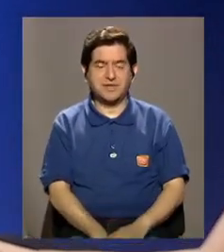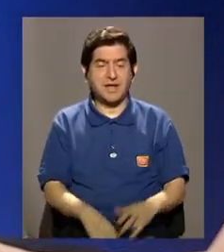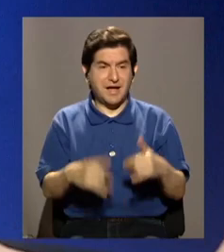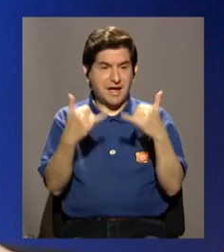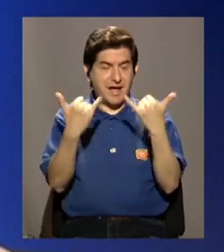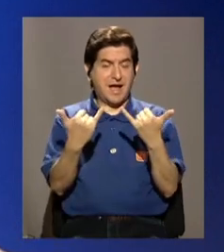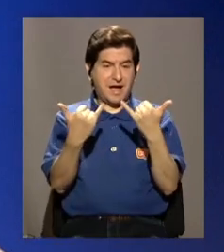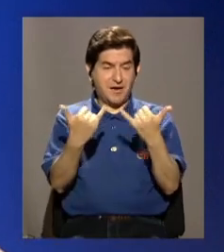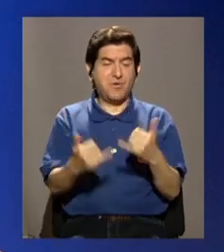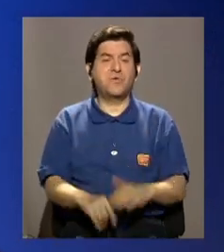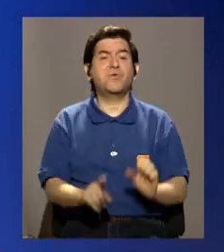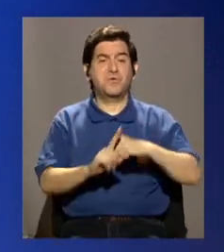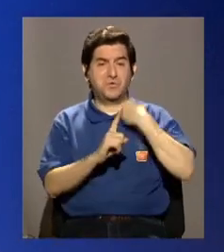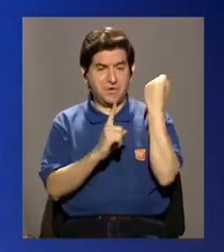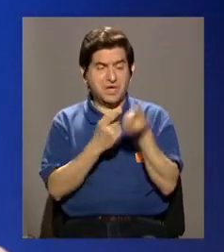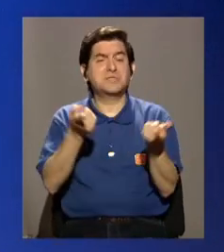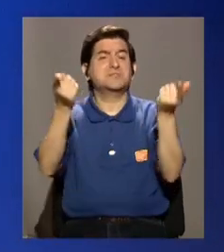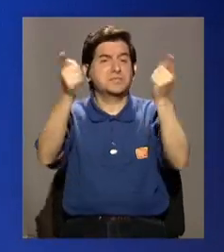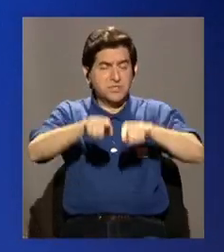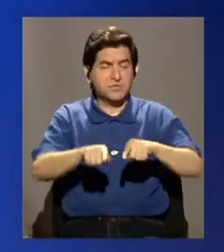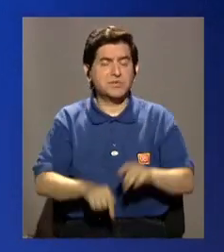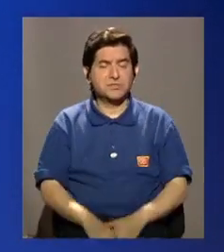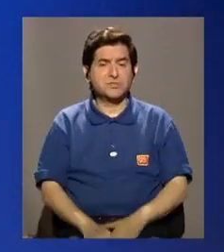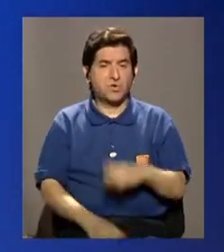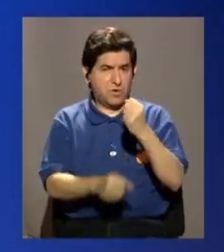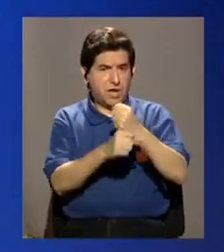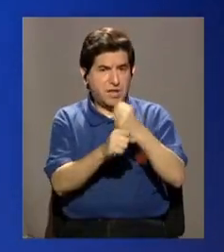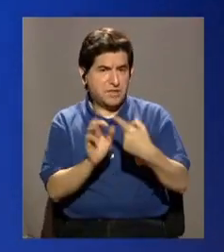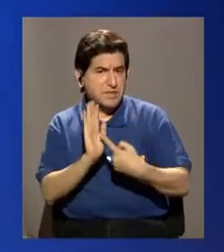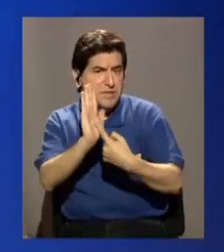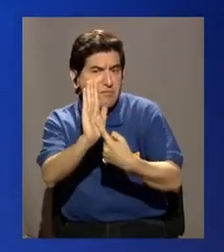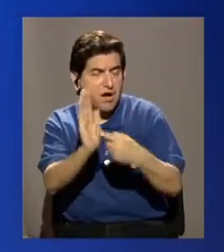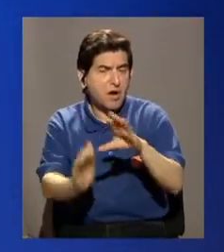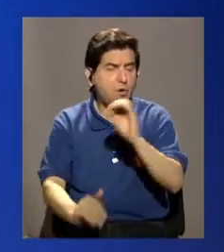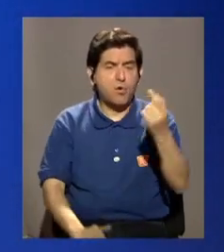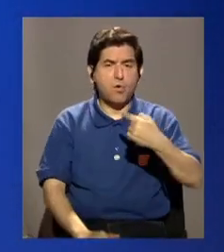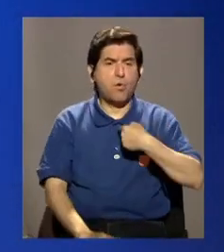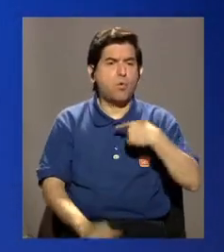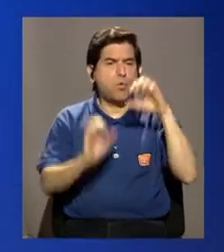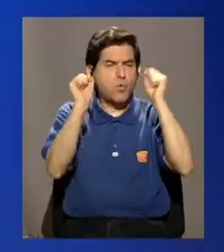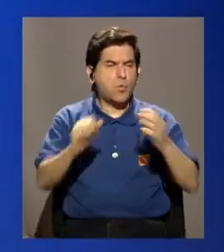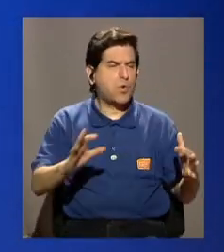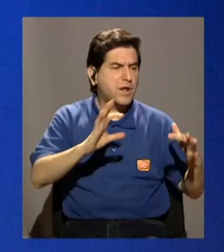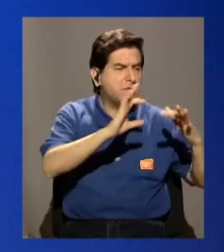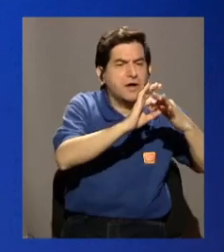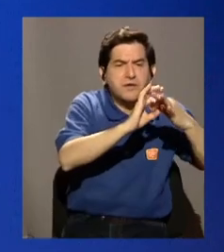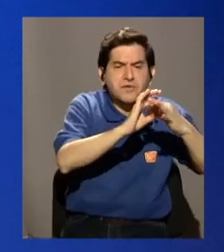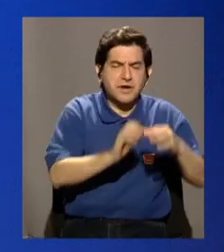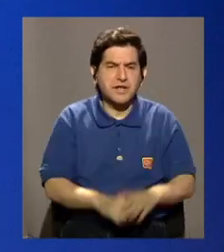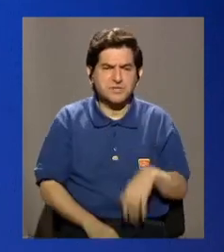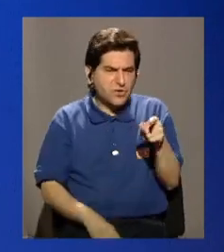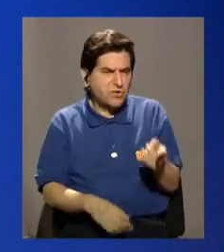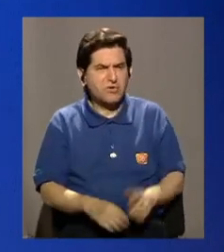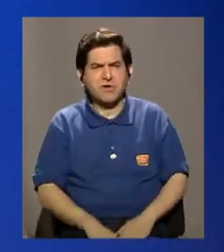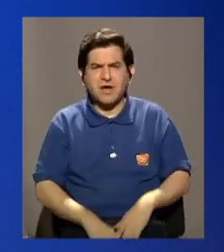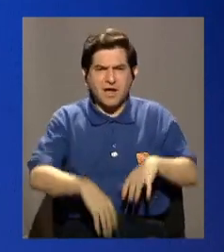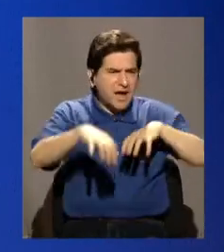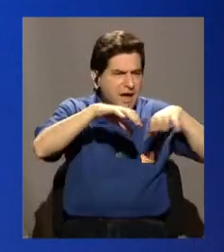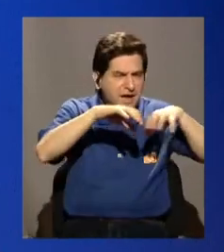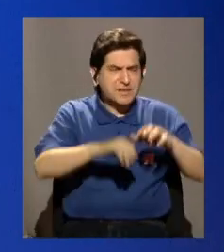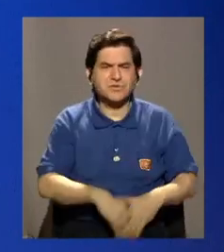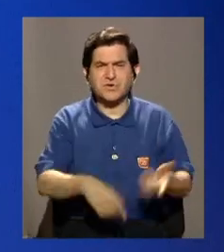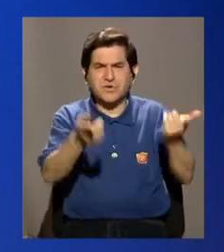vean esto está sucediendo en la actualidad o que uno pueda relacionar con esos eventos con lo que venga